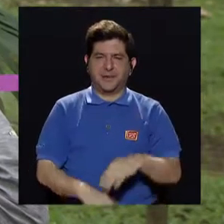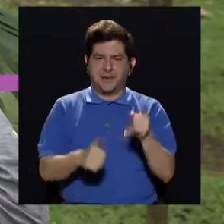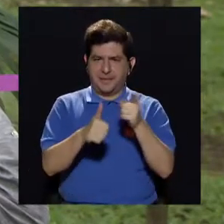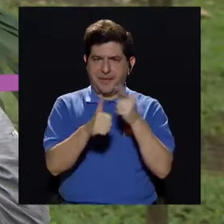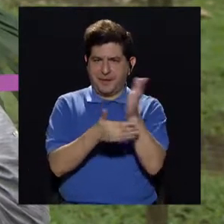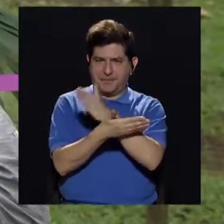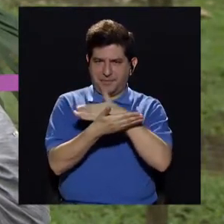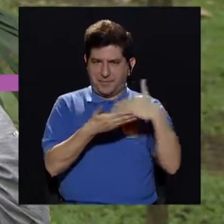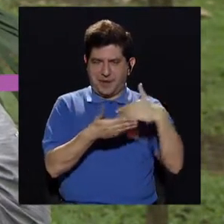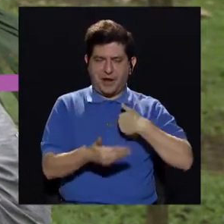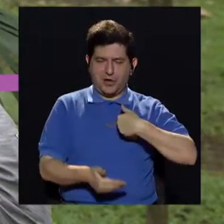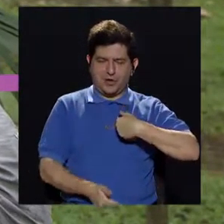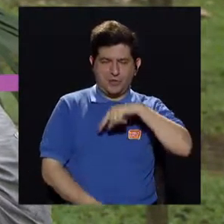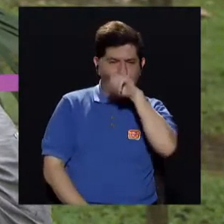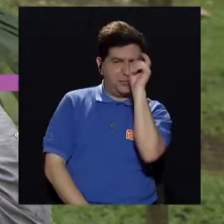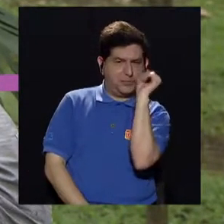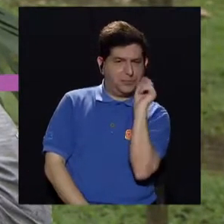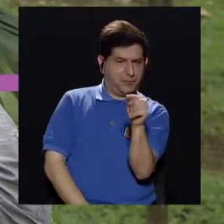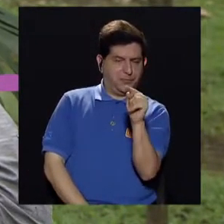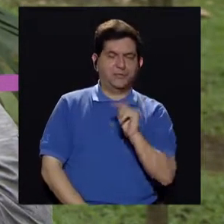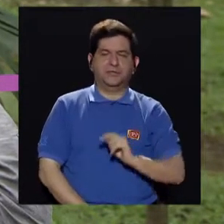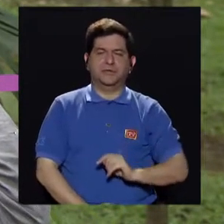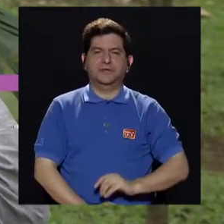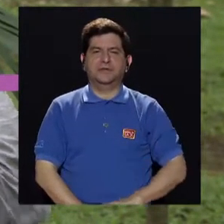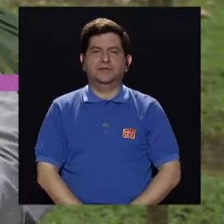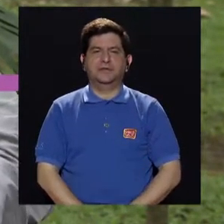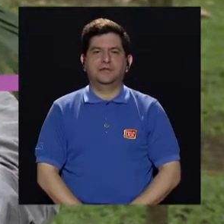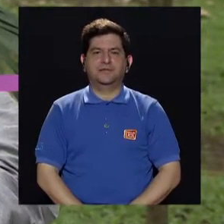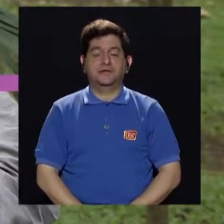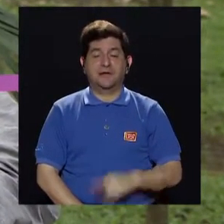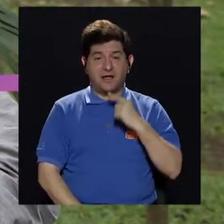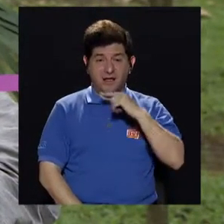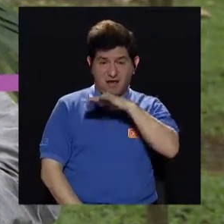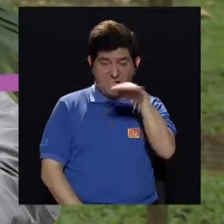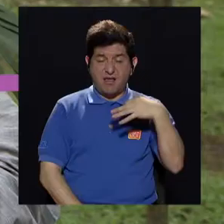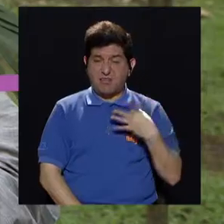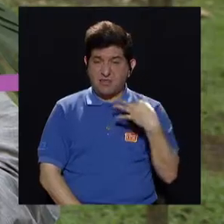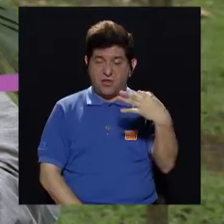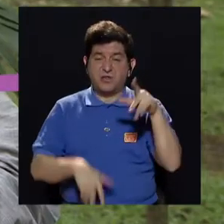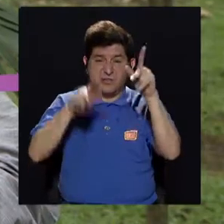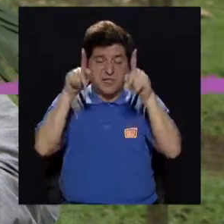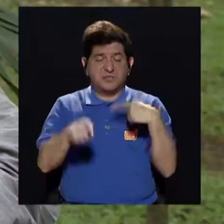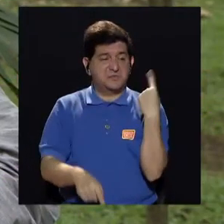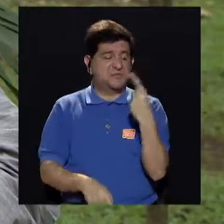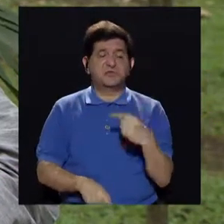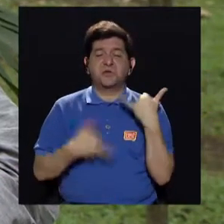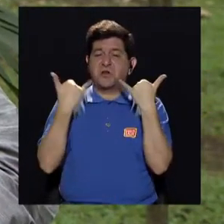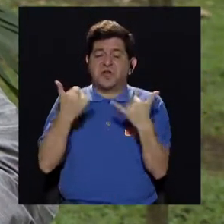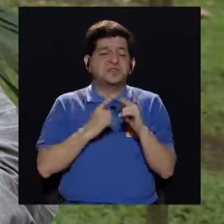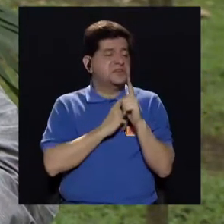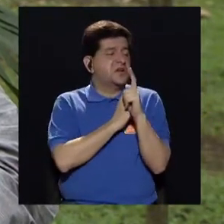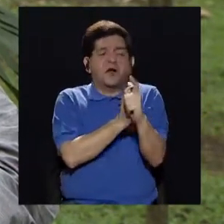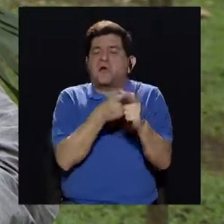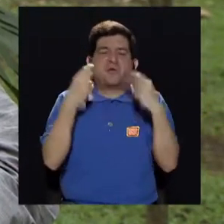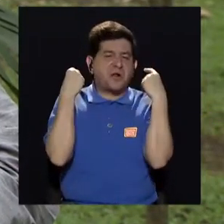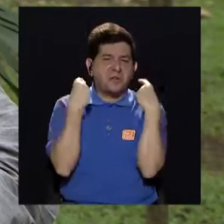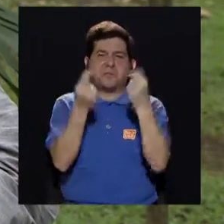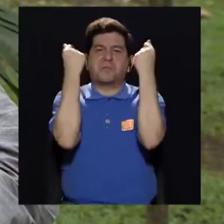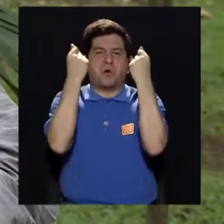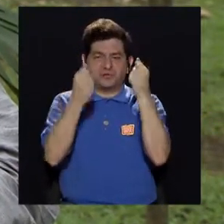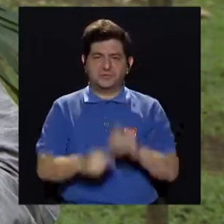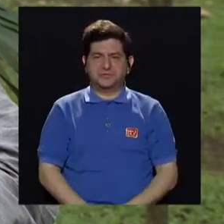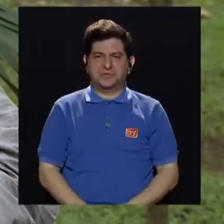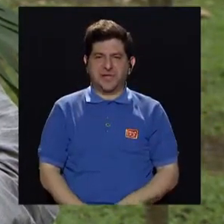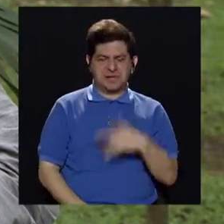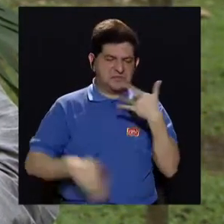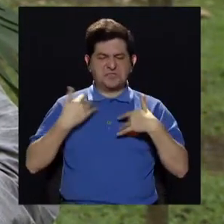pausa del primer bloque, yo le dejé planteado a don Jorge la pregunta de que en la realidad, en la cotidianidad, la gente nada más sale y se tira a correr de un día para otro,